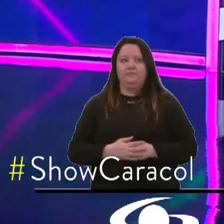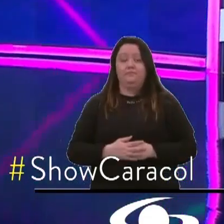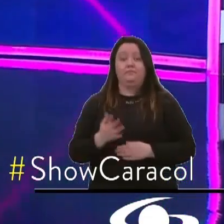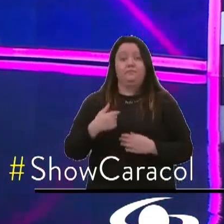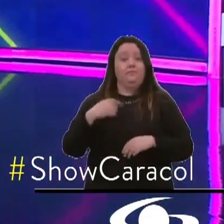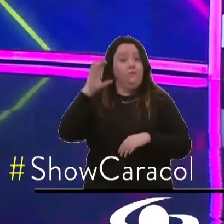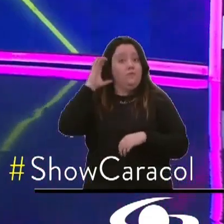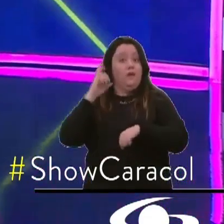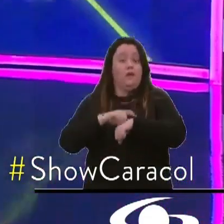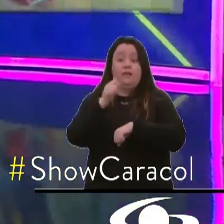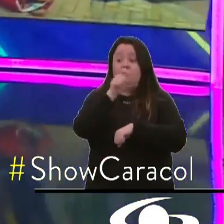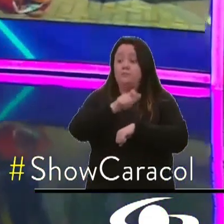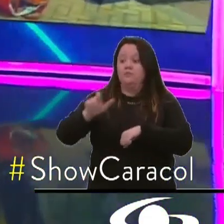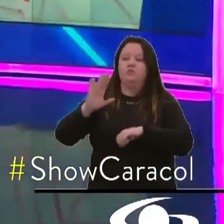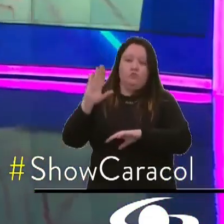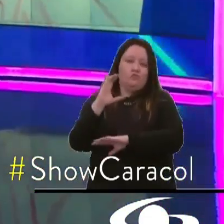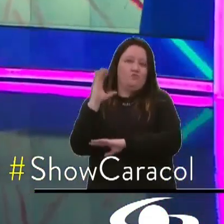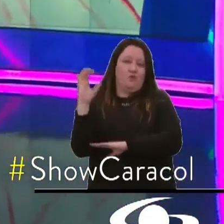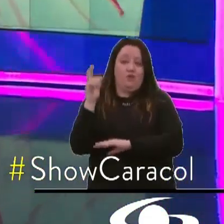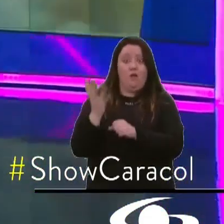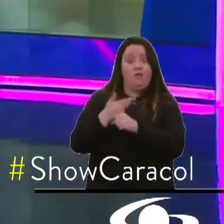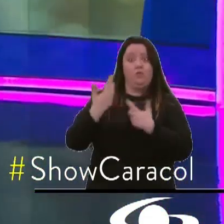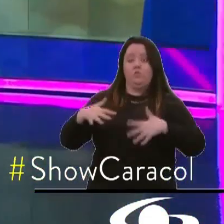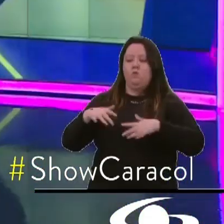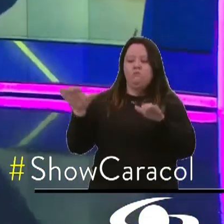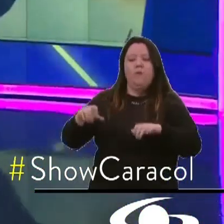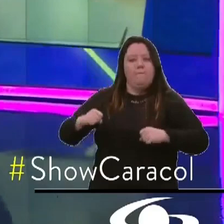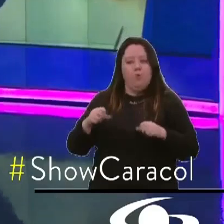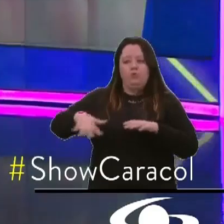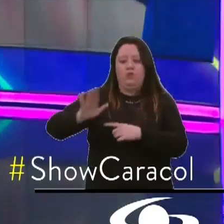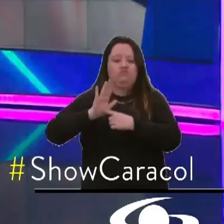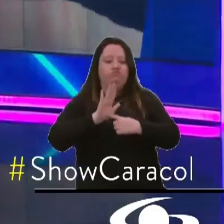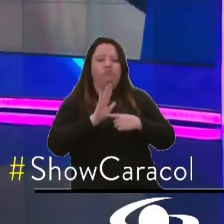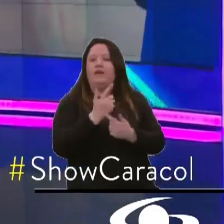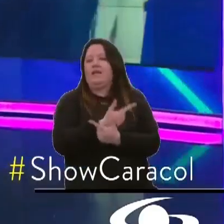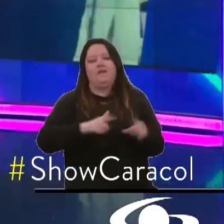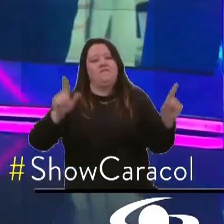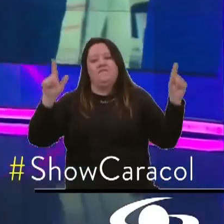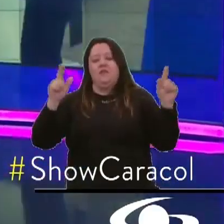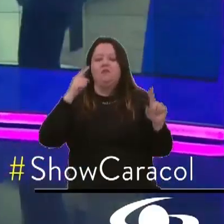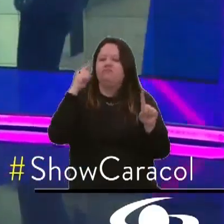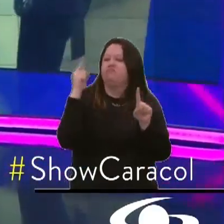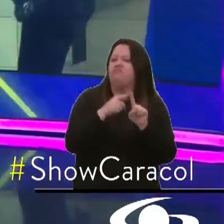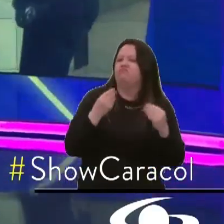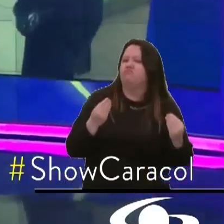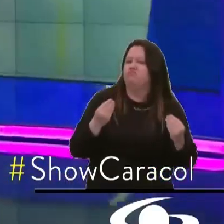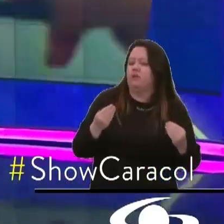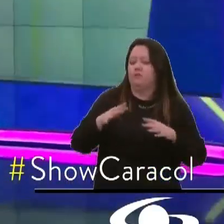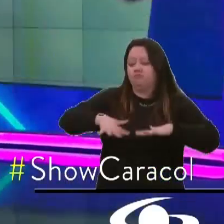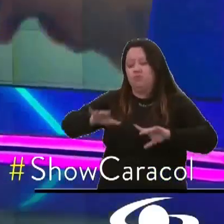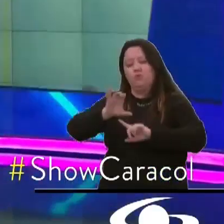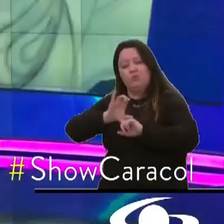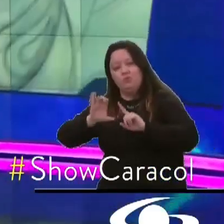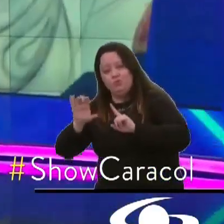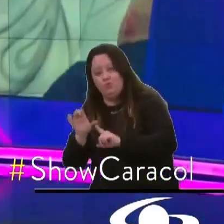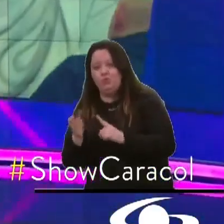esta hora, 10 artistas nacionales realizan en Bogotá una muestra de arte libre con el propósito de promover espacios culturales en